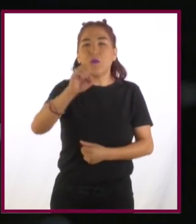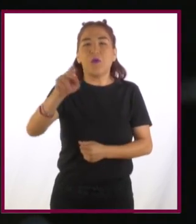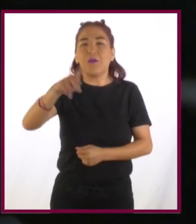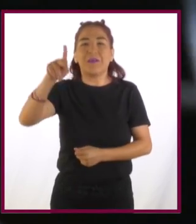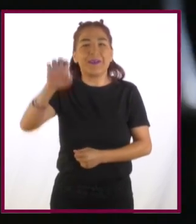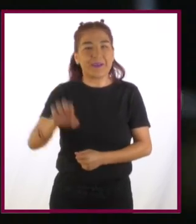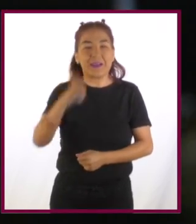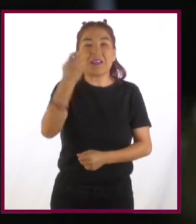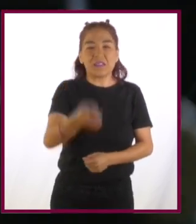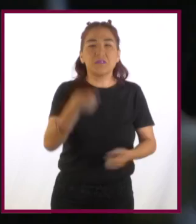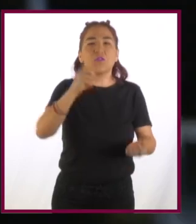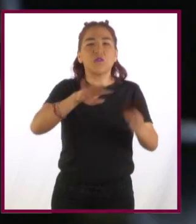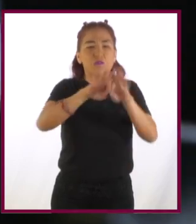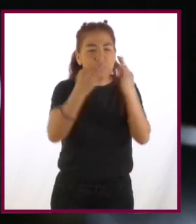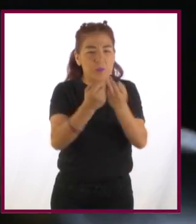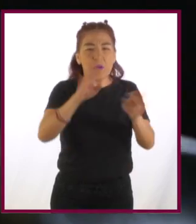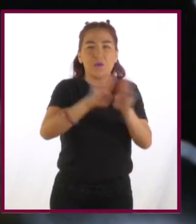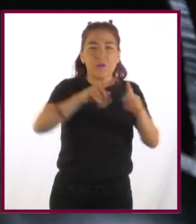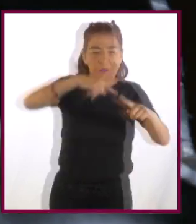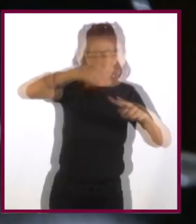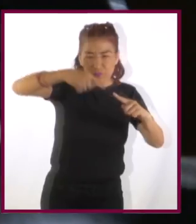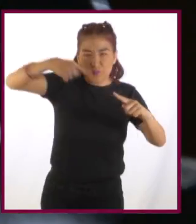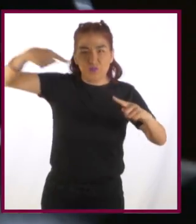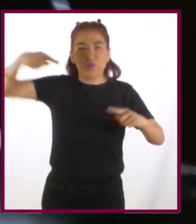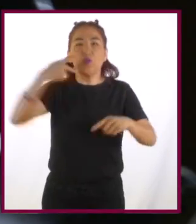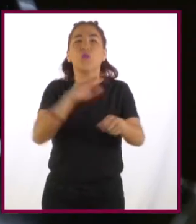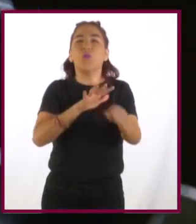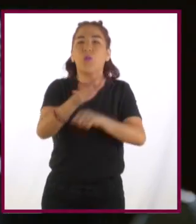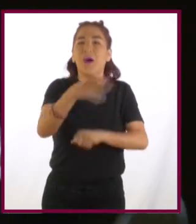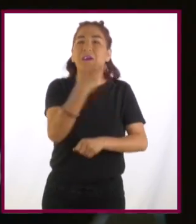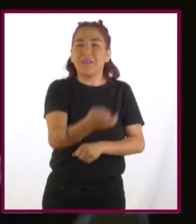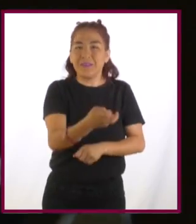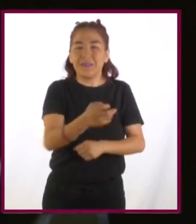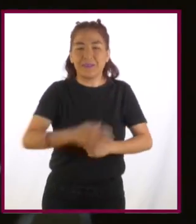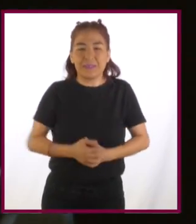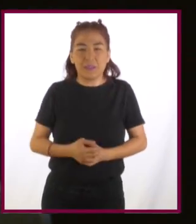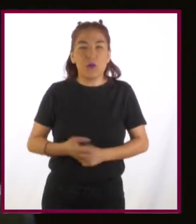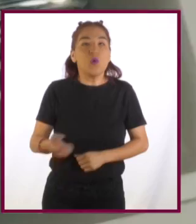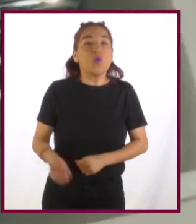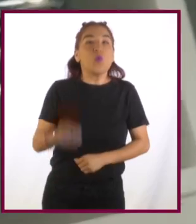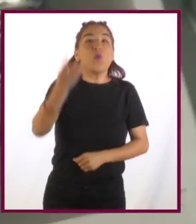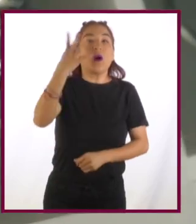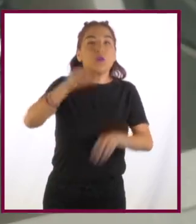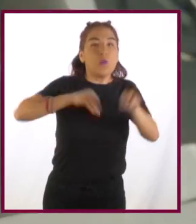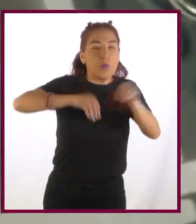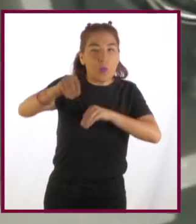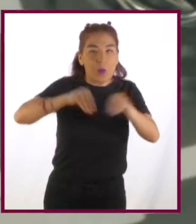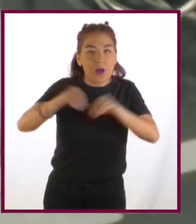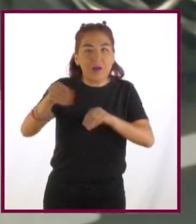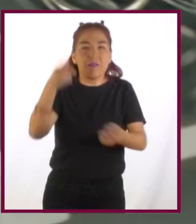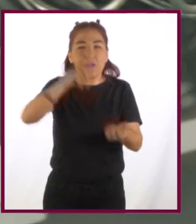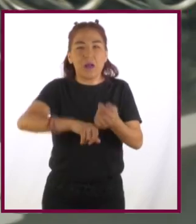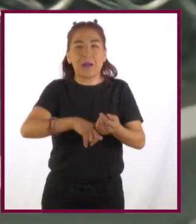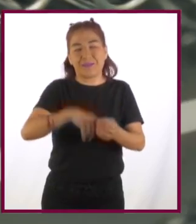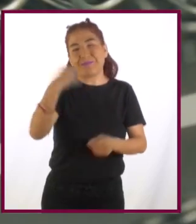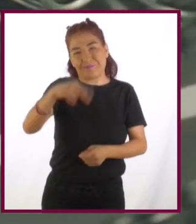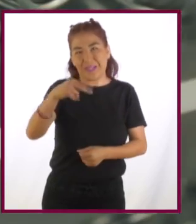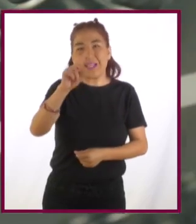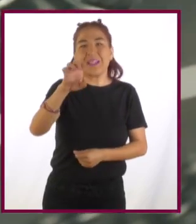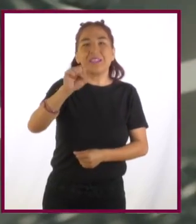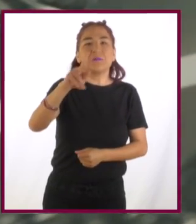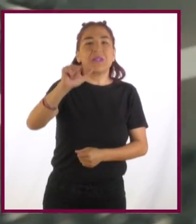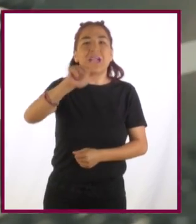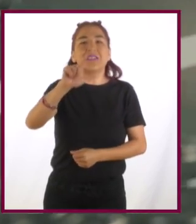¿no? Que relaciona precisamente las variables que están en este fenómeno. ¿Cuáles son las variables? Cuánto lo mueves, que eso se conoce